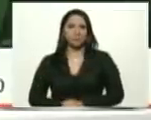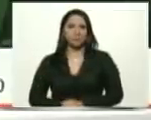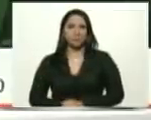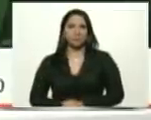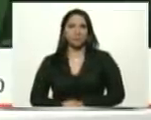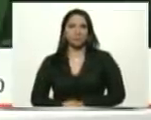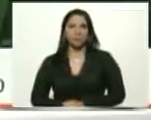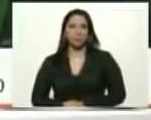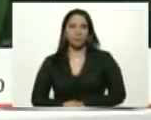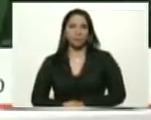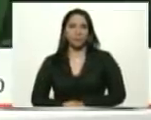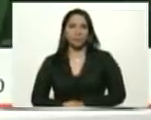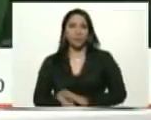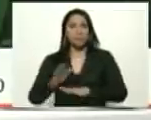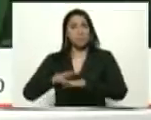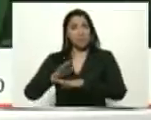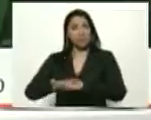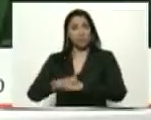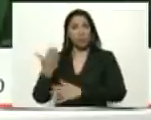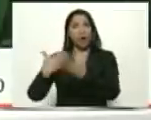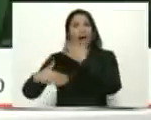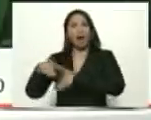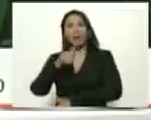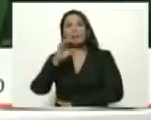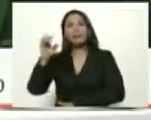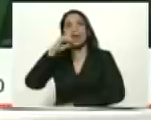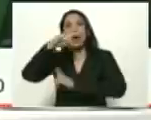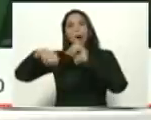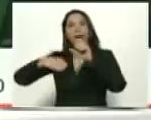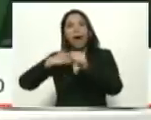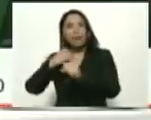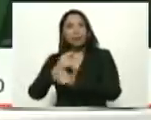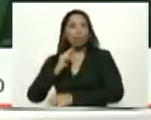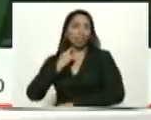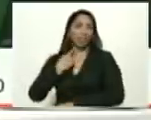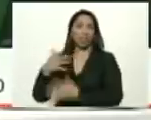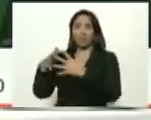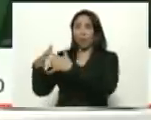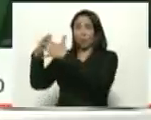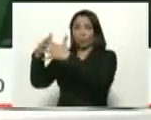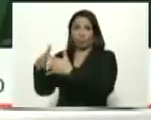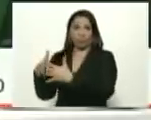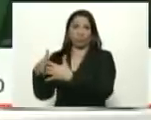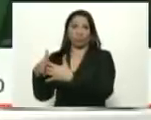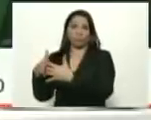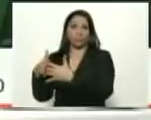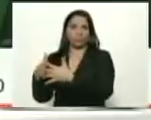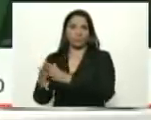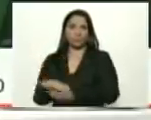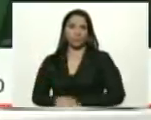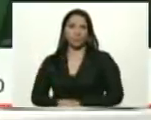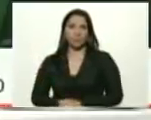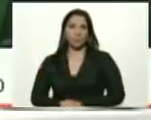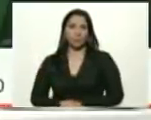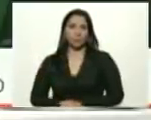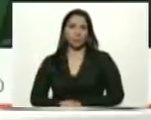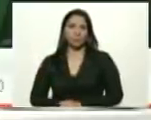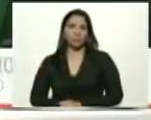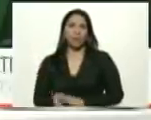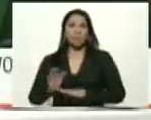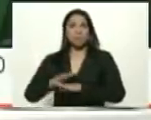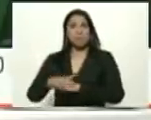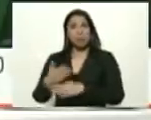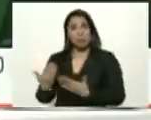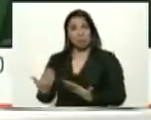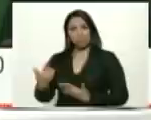De lo que pasó hace 100 años exactamente en los Estados Unidos de Norteamérica. Porque he visto